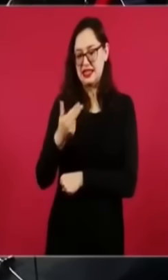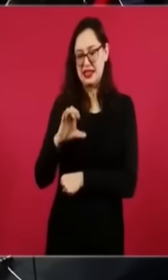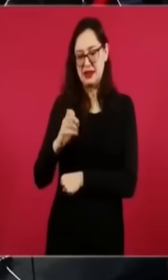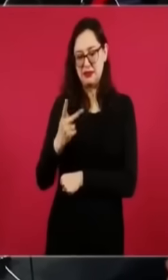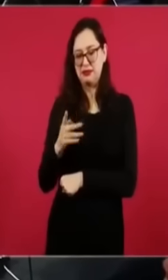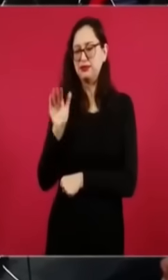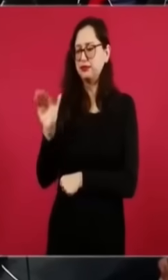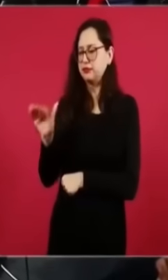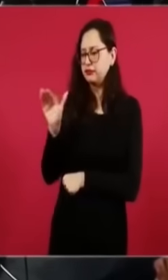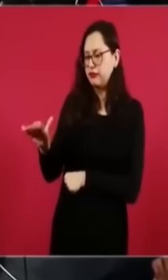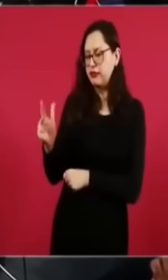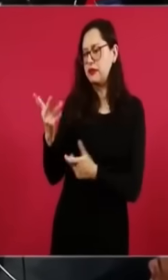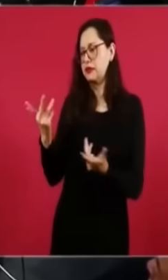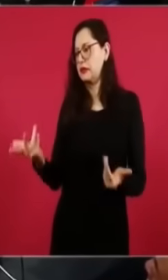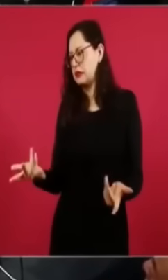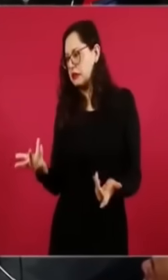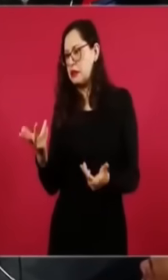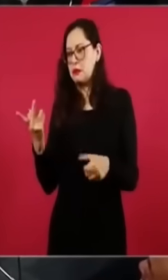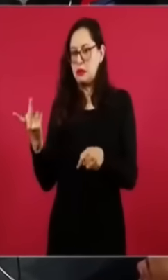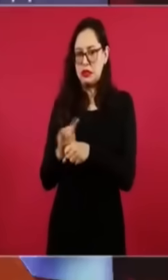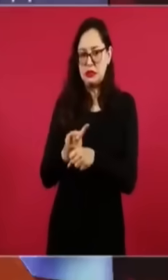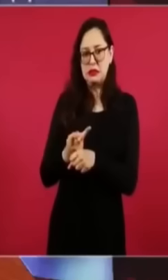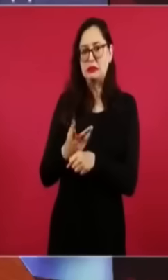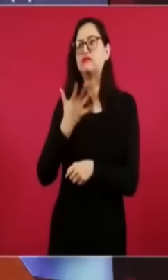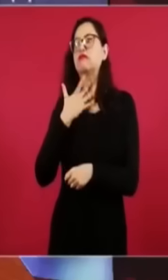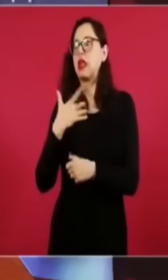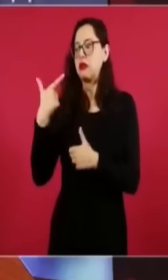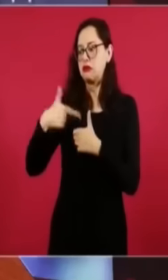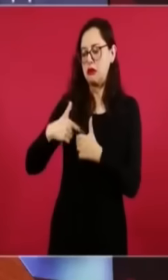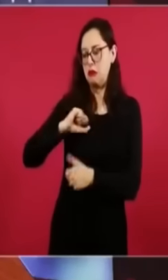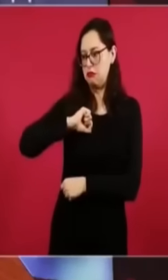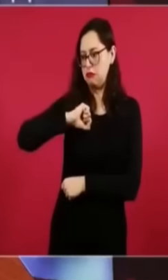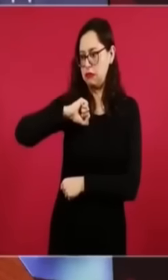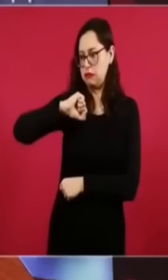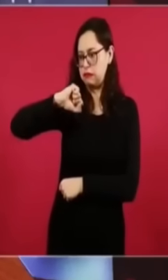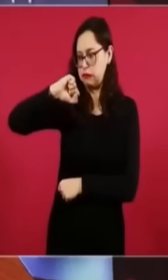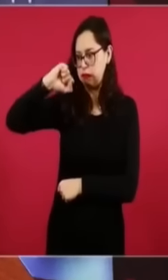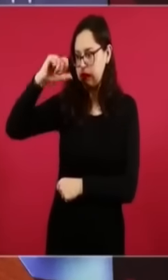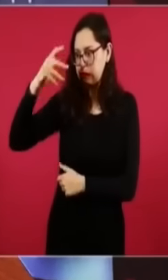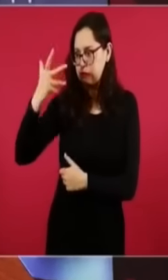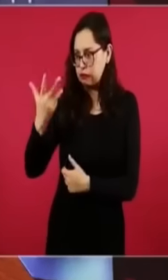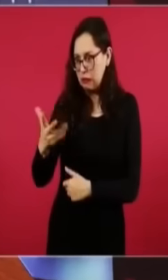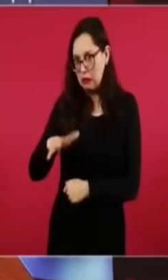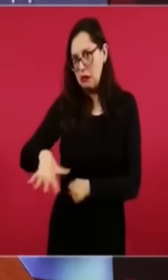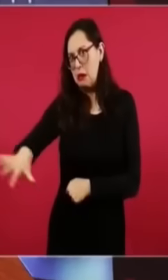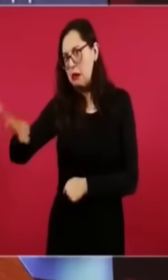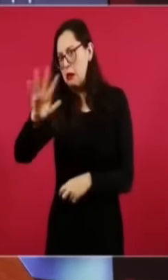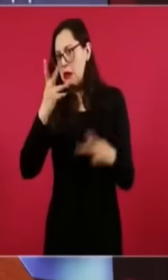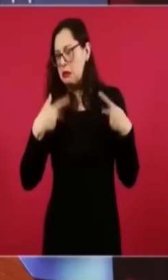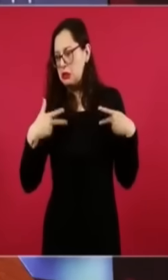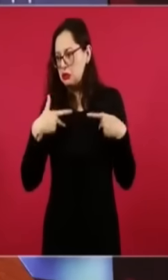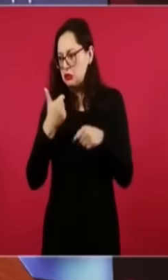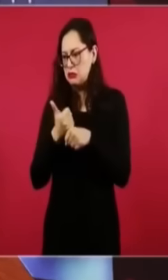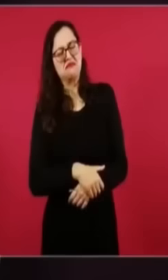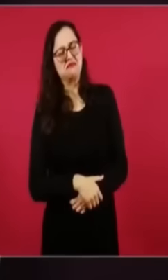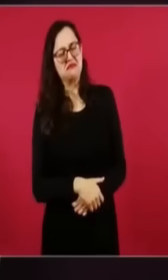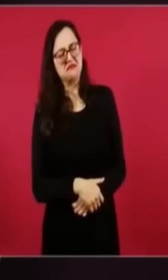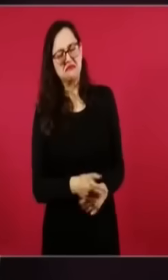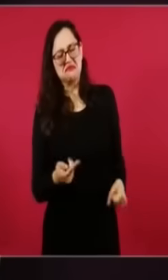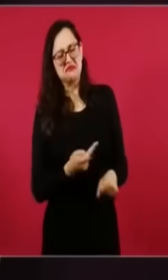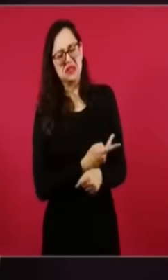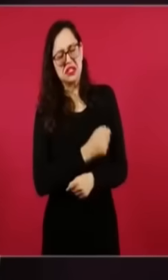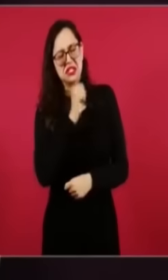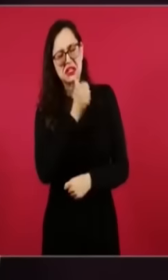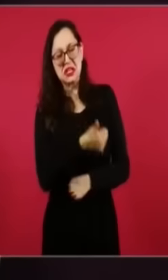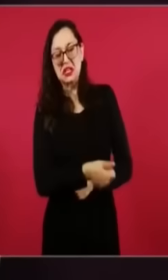señalado como cuestionado por el presidente aún actual, el señor Andrés Manuel López Obrador, ya